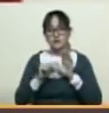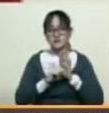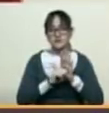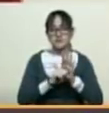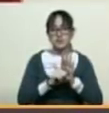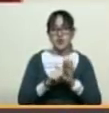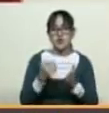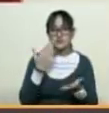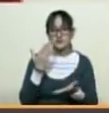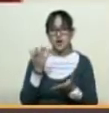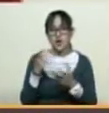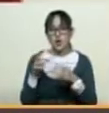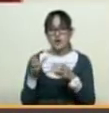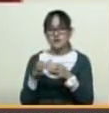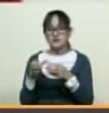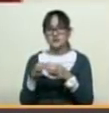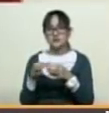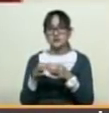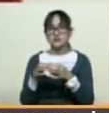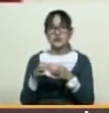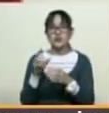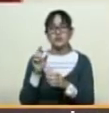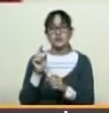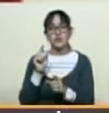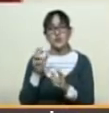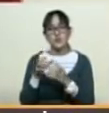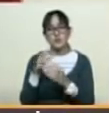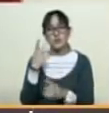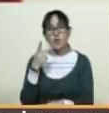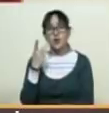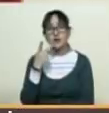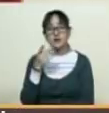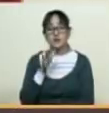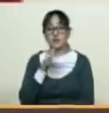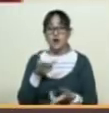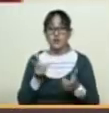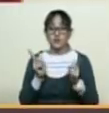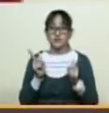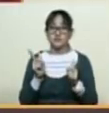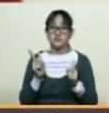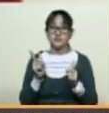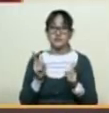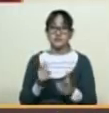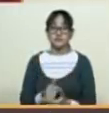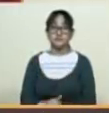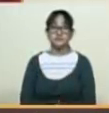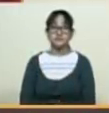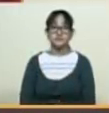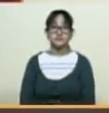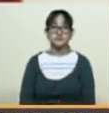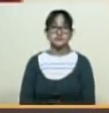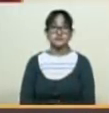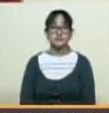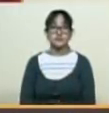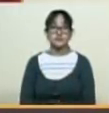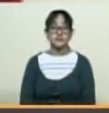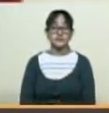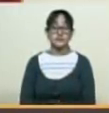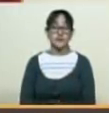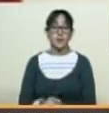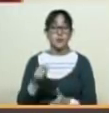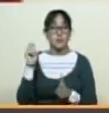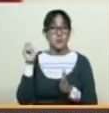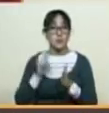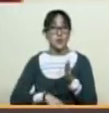que identifique una organización con fines políticos sin su autorización. Asimismo, también está